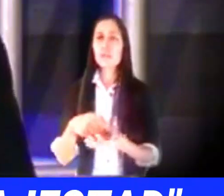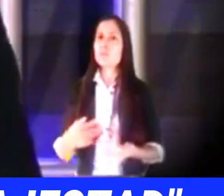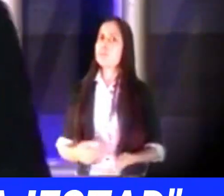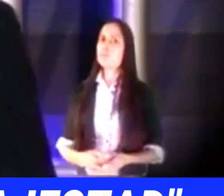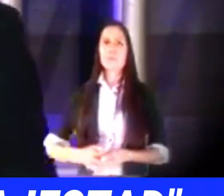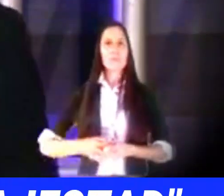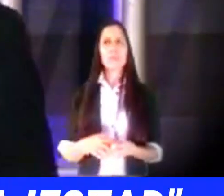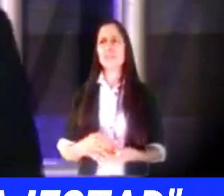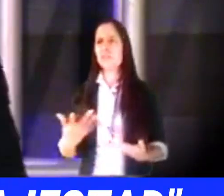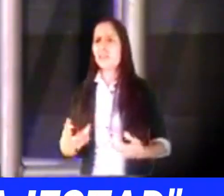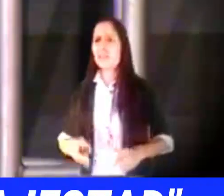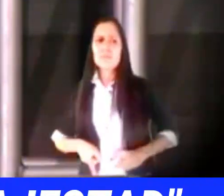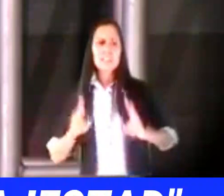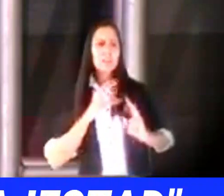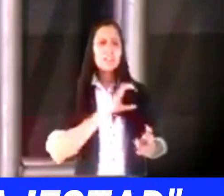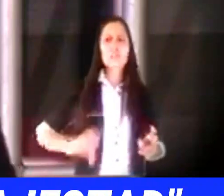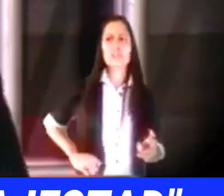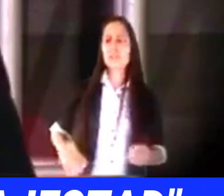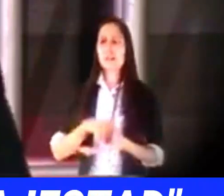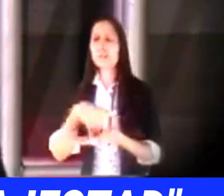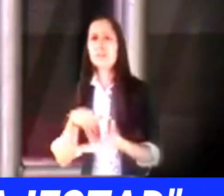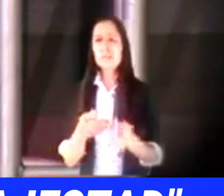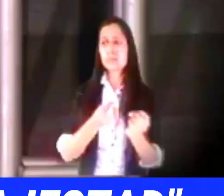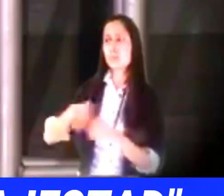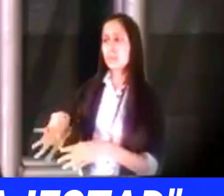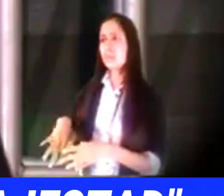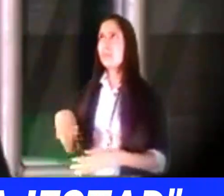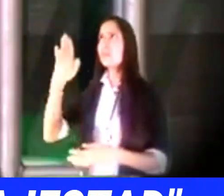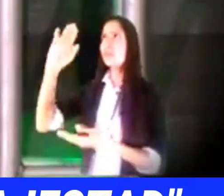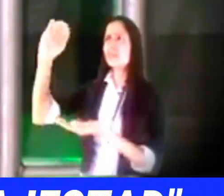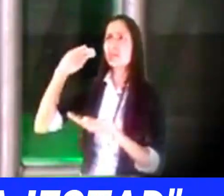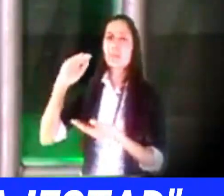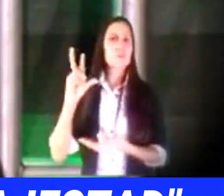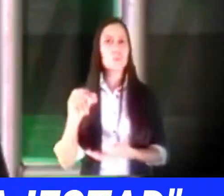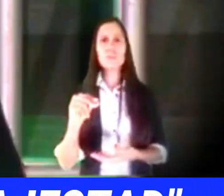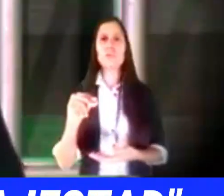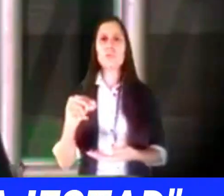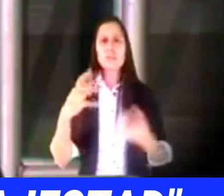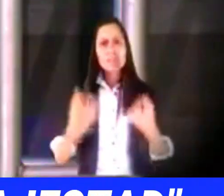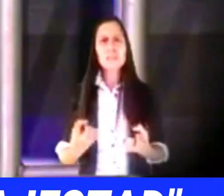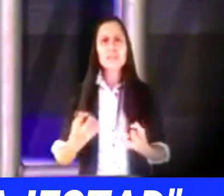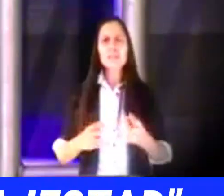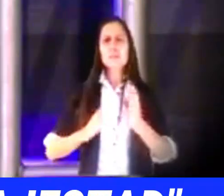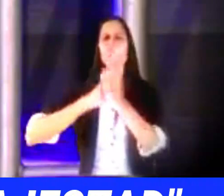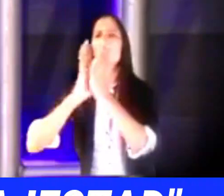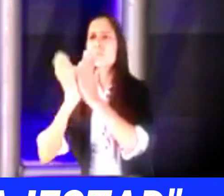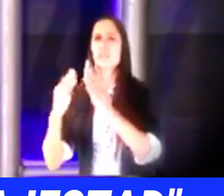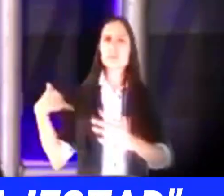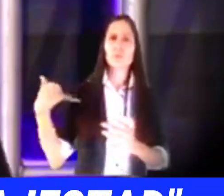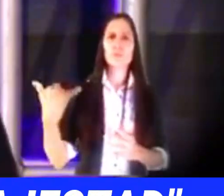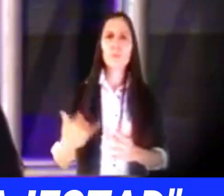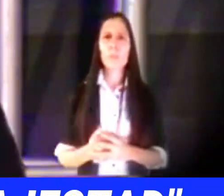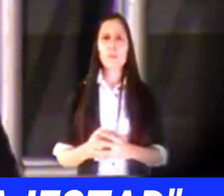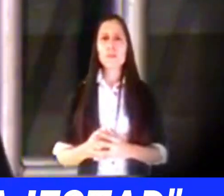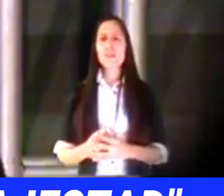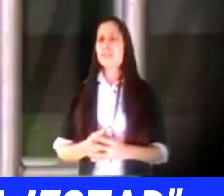Pero yo quiero hablarle a jóvenes que están dispuestos a entregarlo todo por el Señor, que